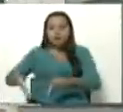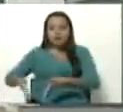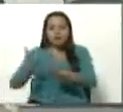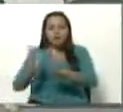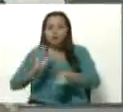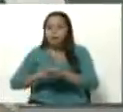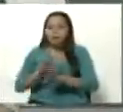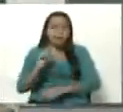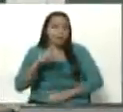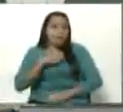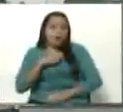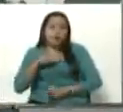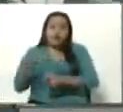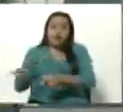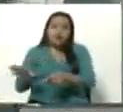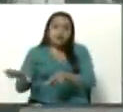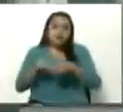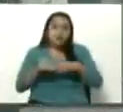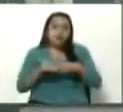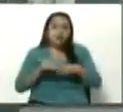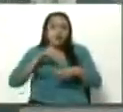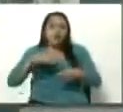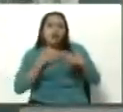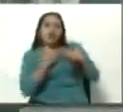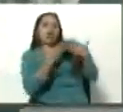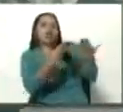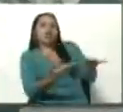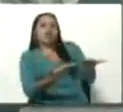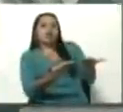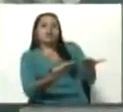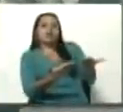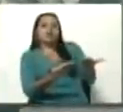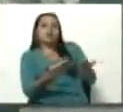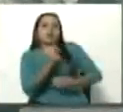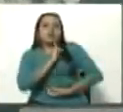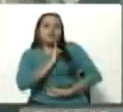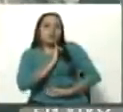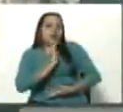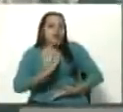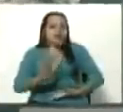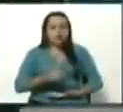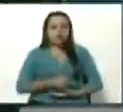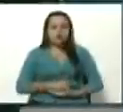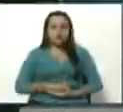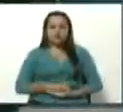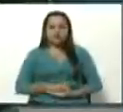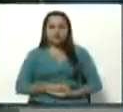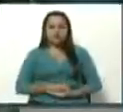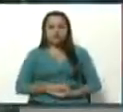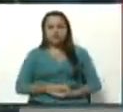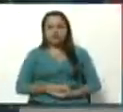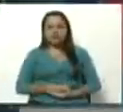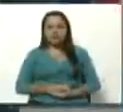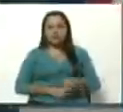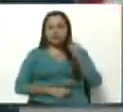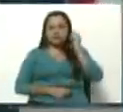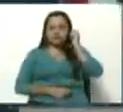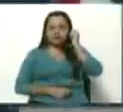no pueden con ella y se entregan fácilmente a las individualidades. Por